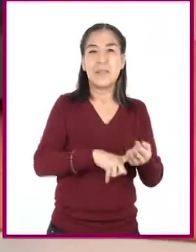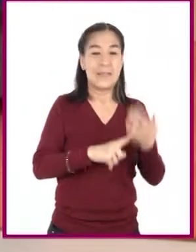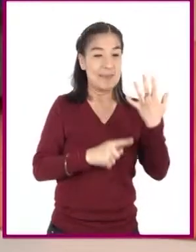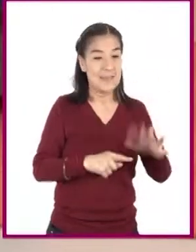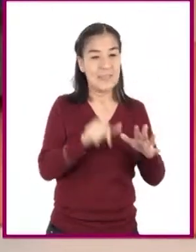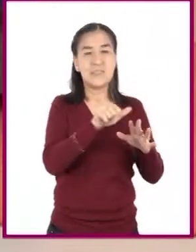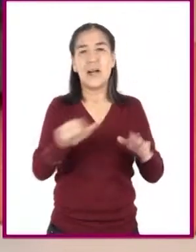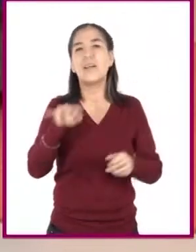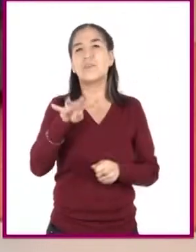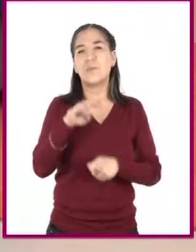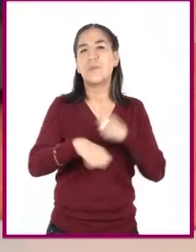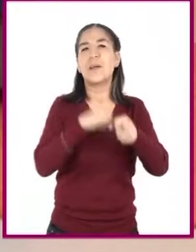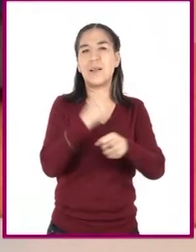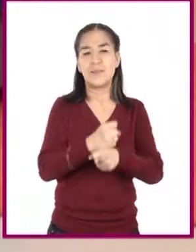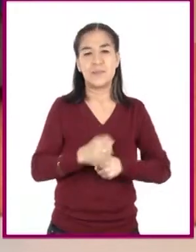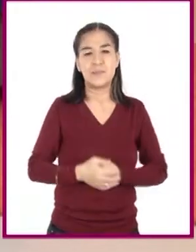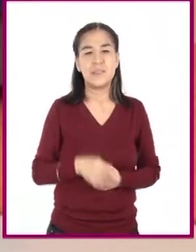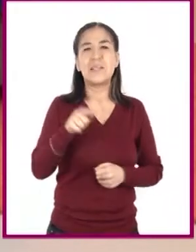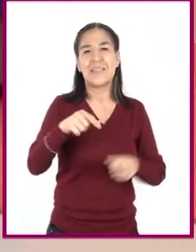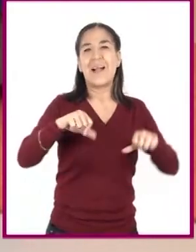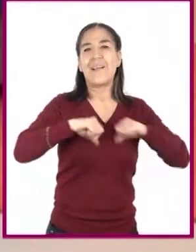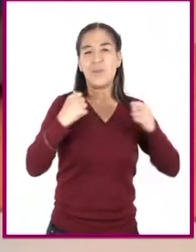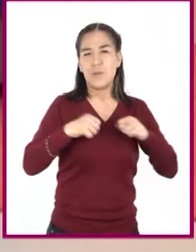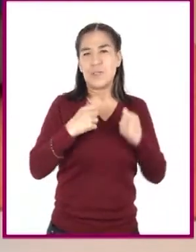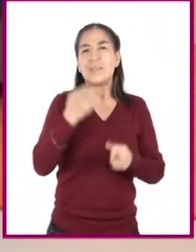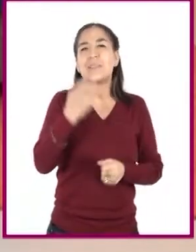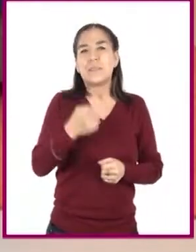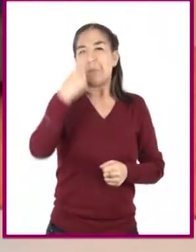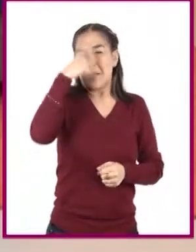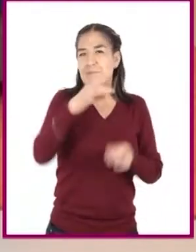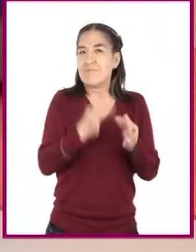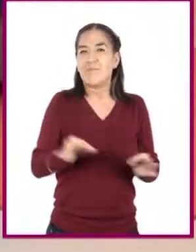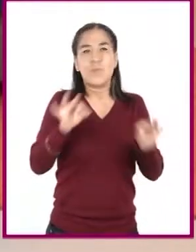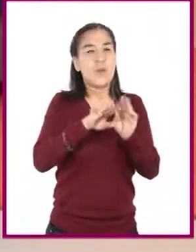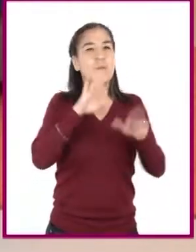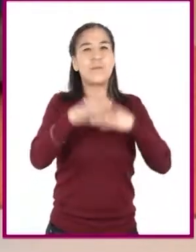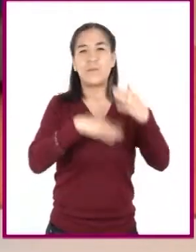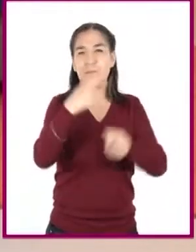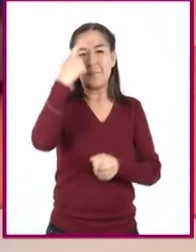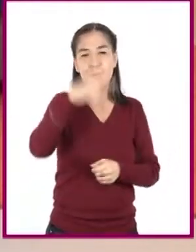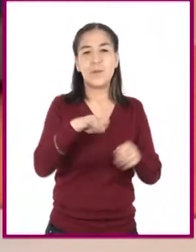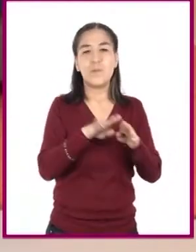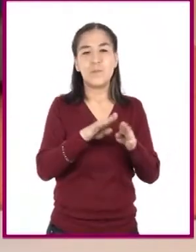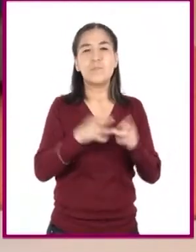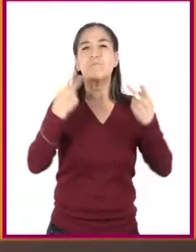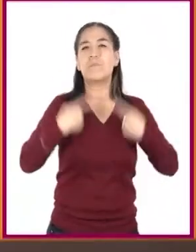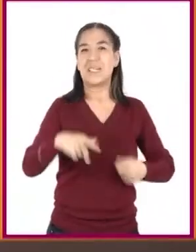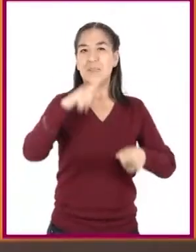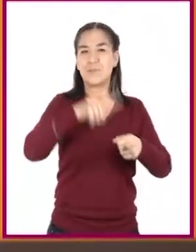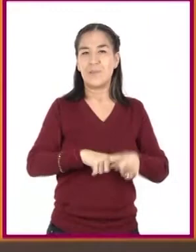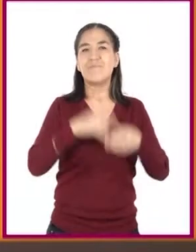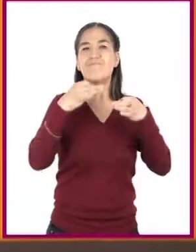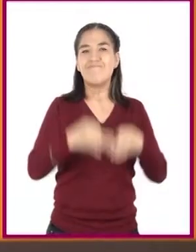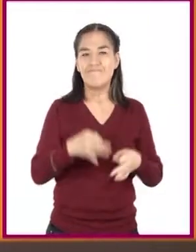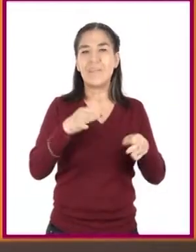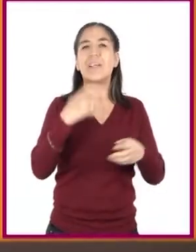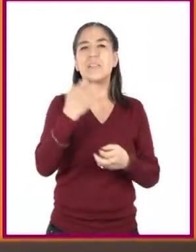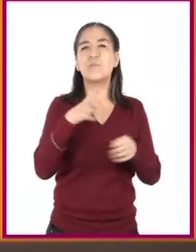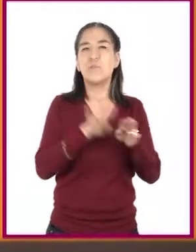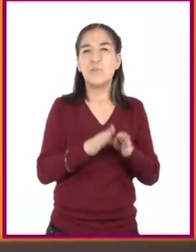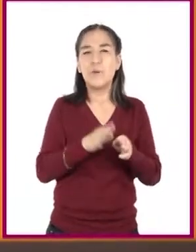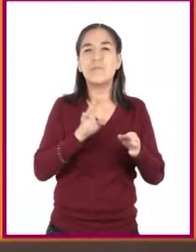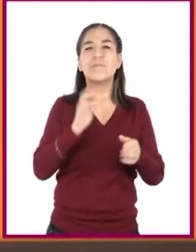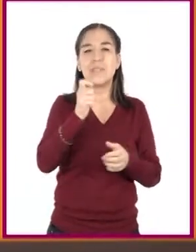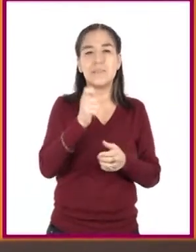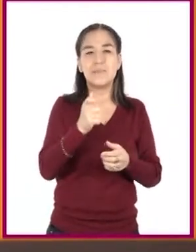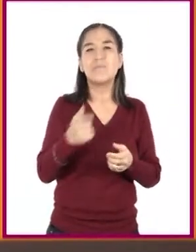y 19 años. Es una etapa esencial para el desarrollo y la construcción de la identidad. Esta se ve influida por